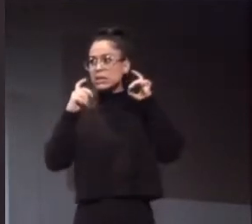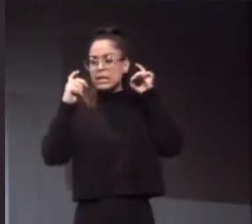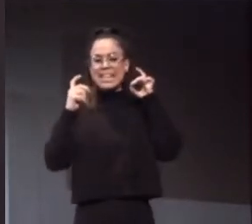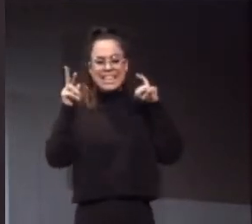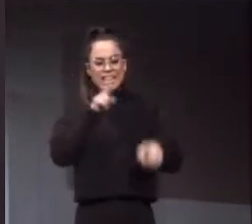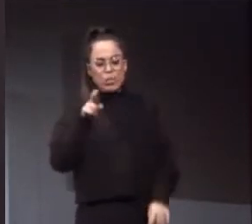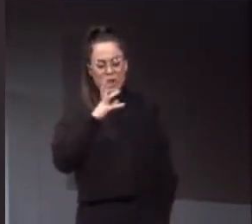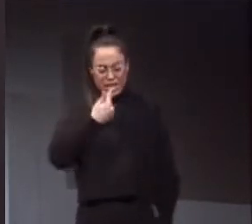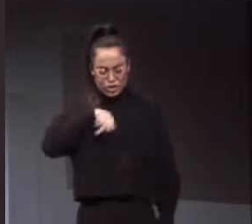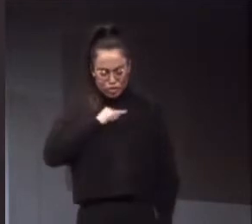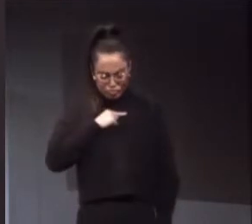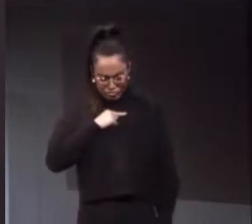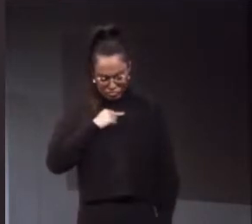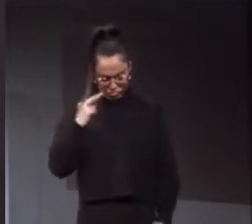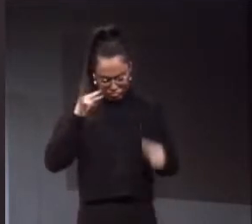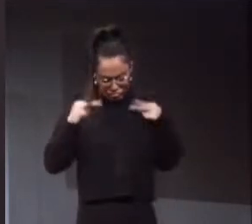somos